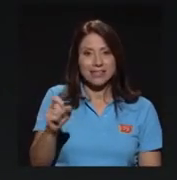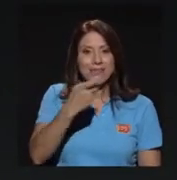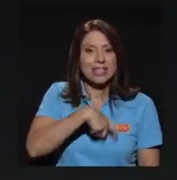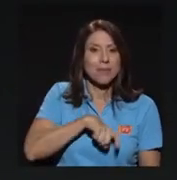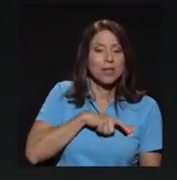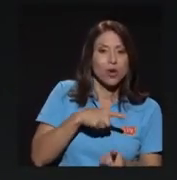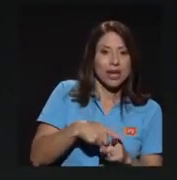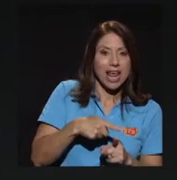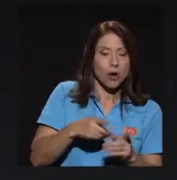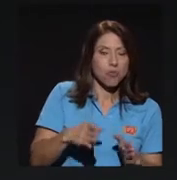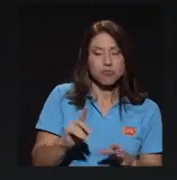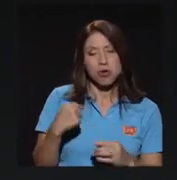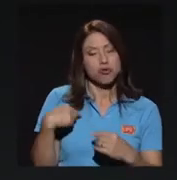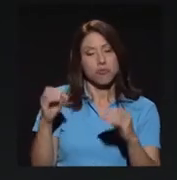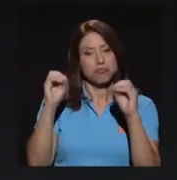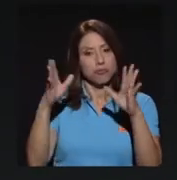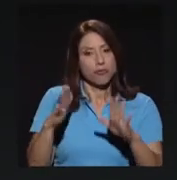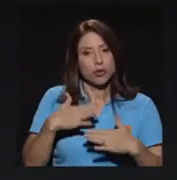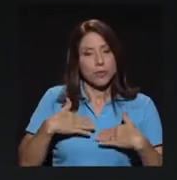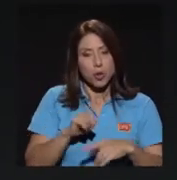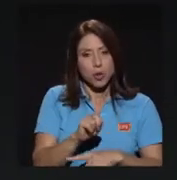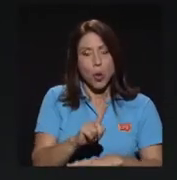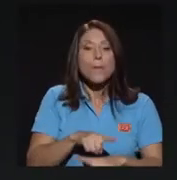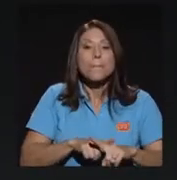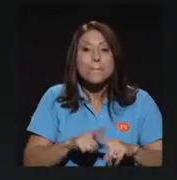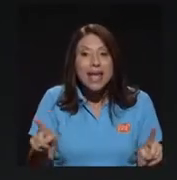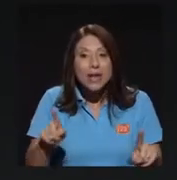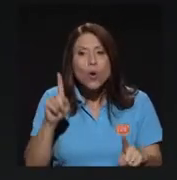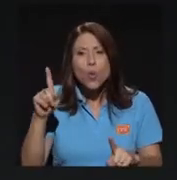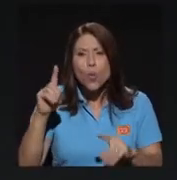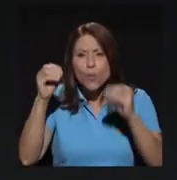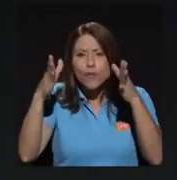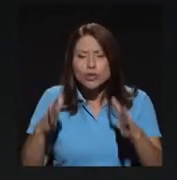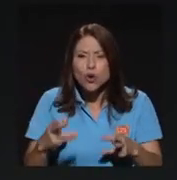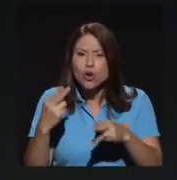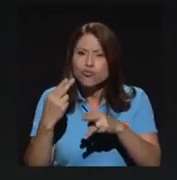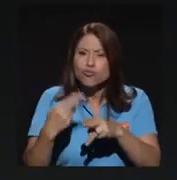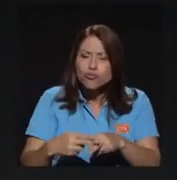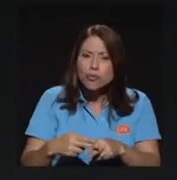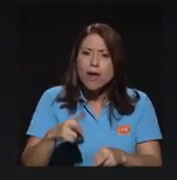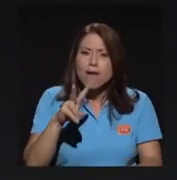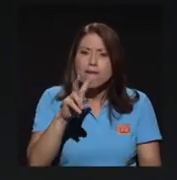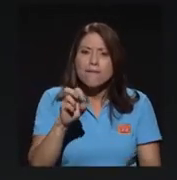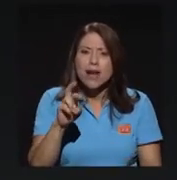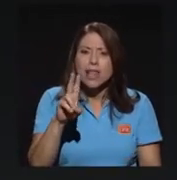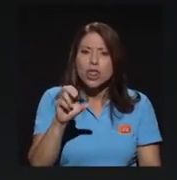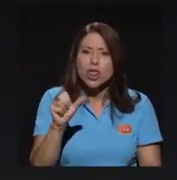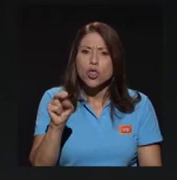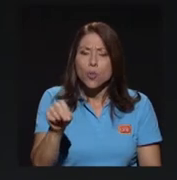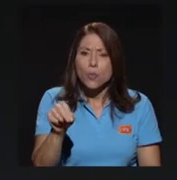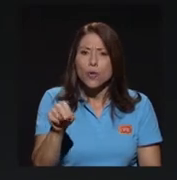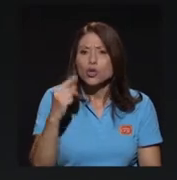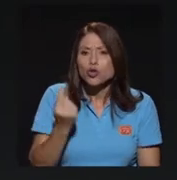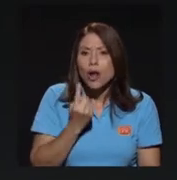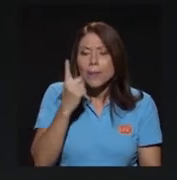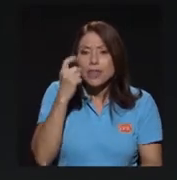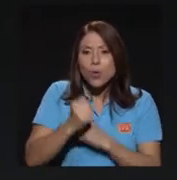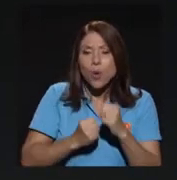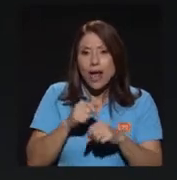verdín que era un profesor que sólo estuvo aquí un año y dio español